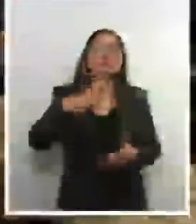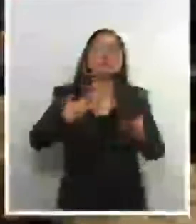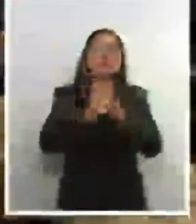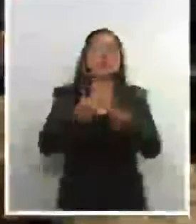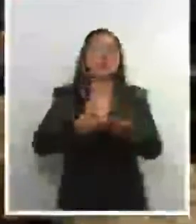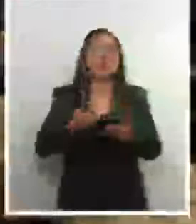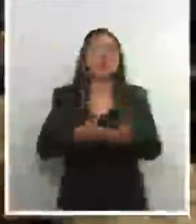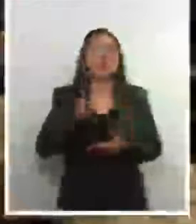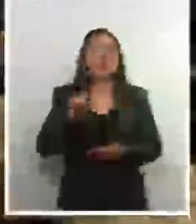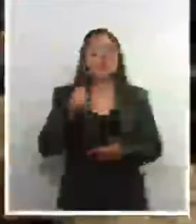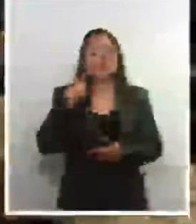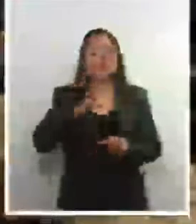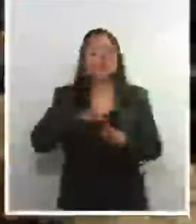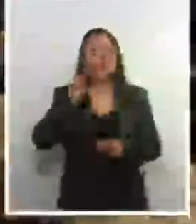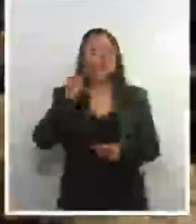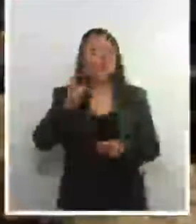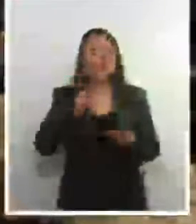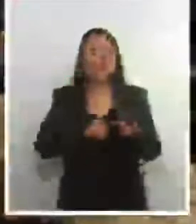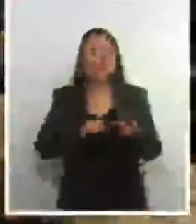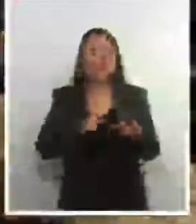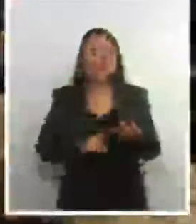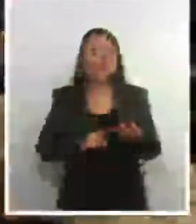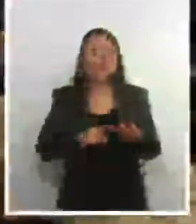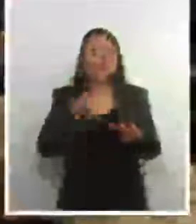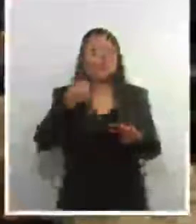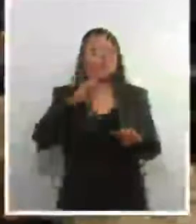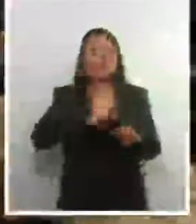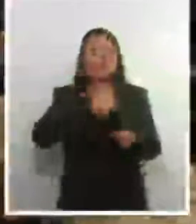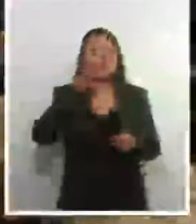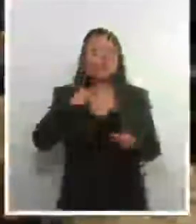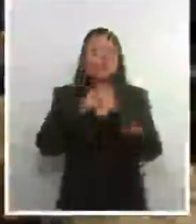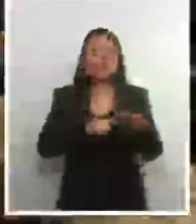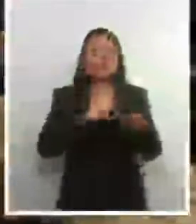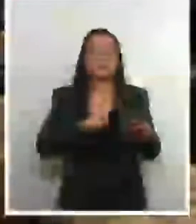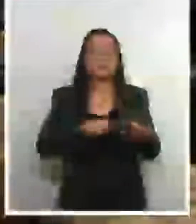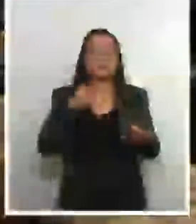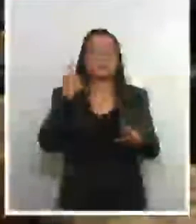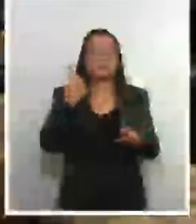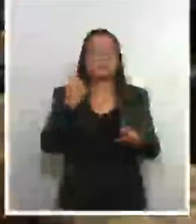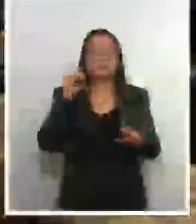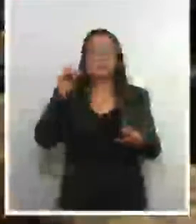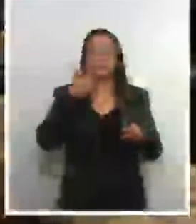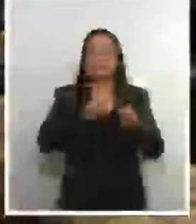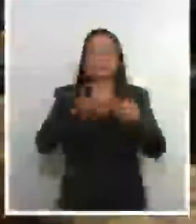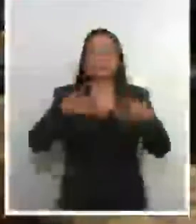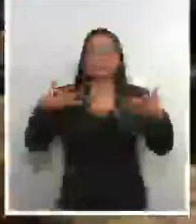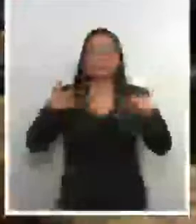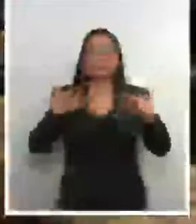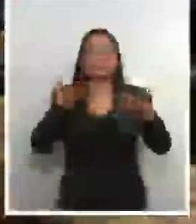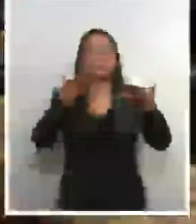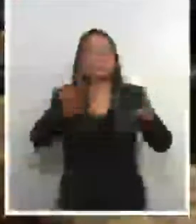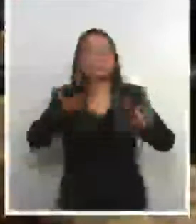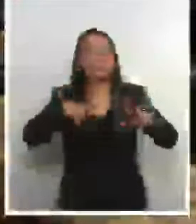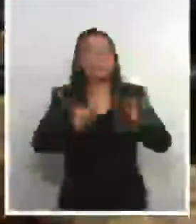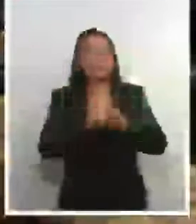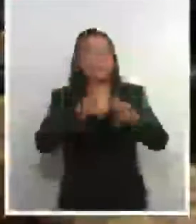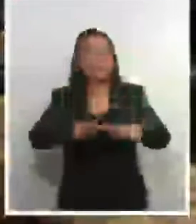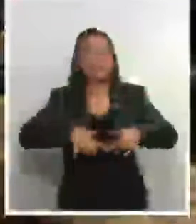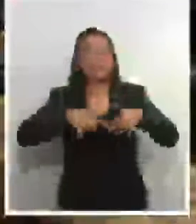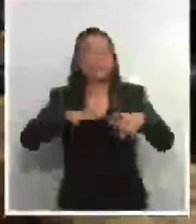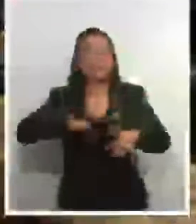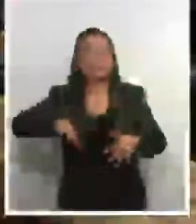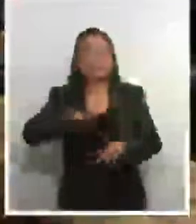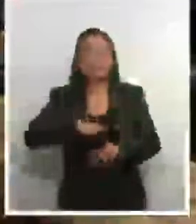momento 72 votos a favor, 1 voto en contra y 0 abstenciones por parte